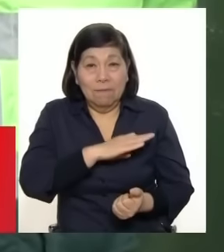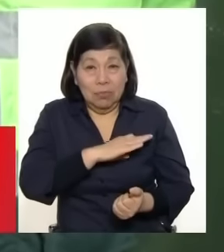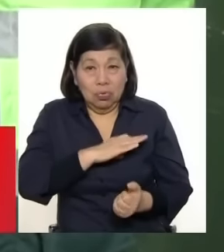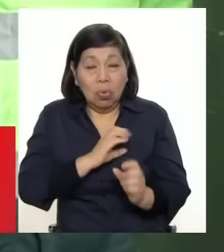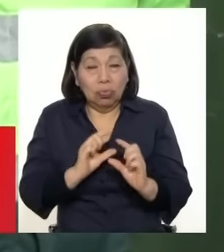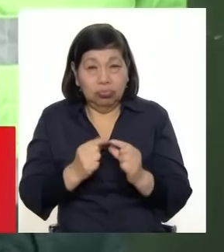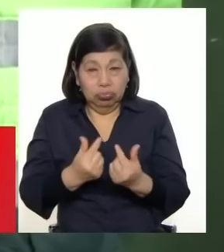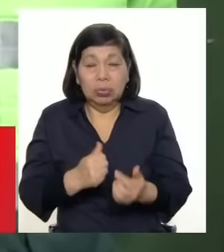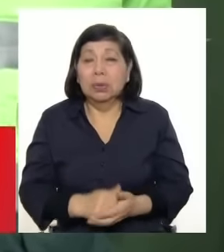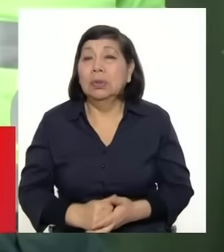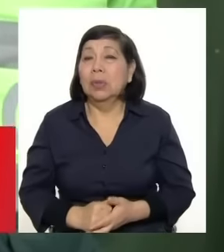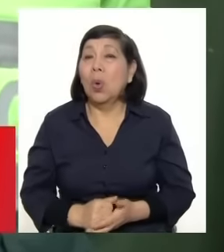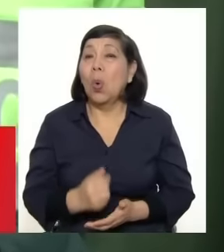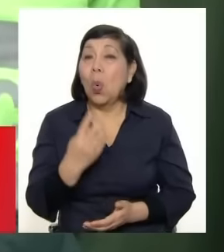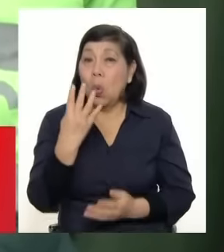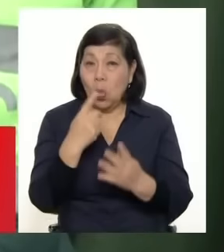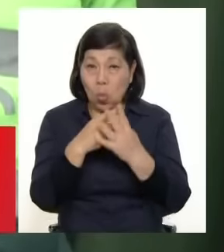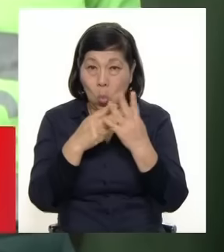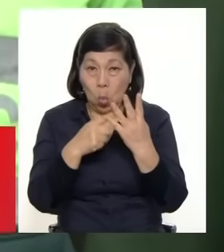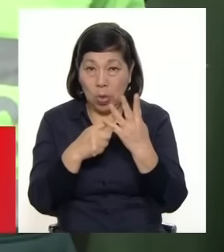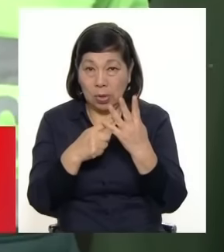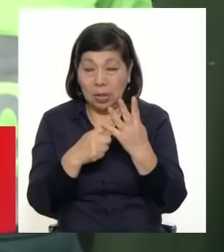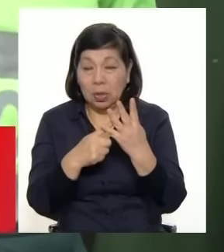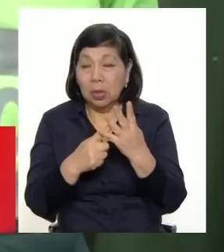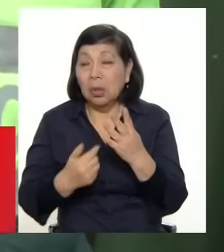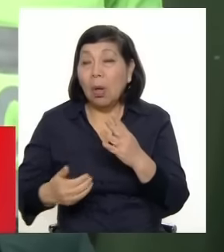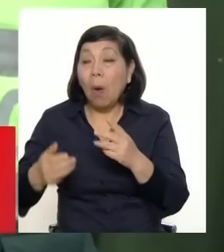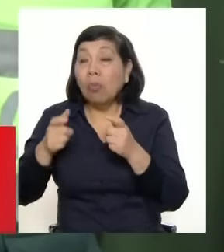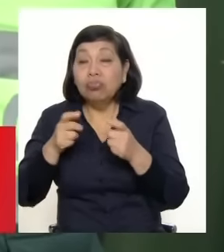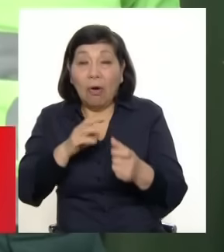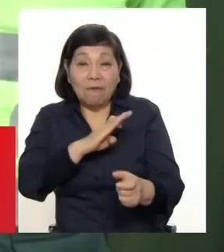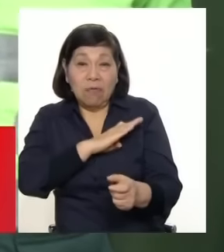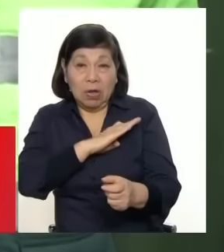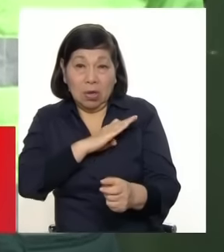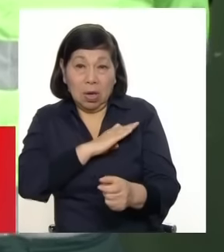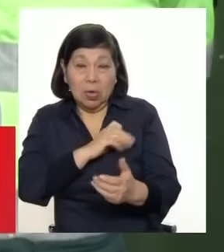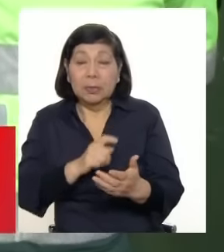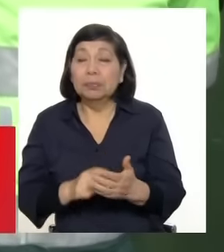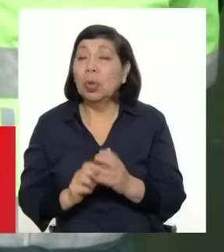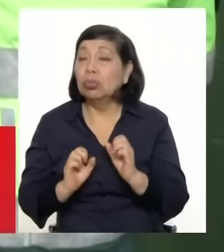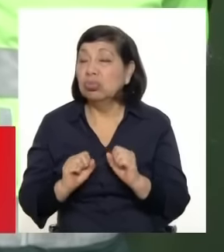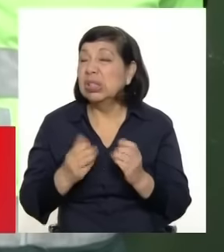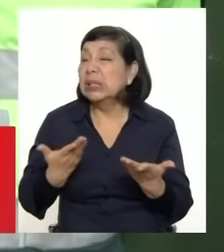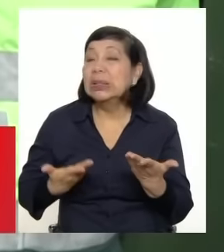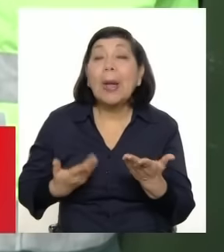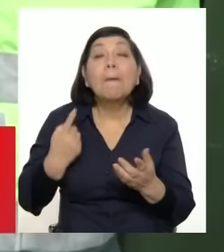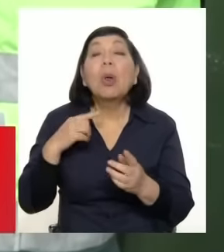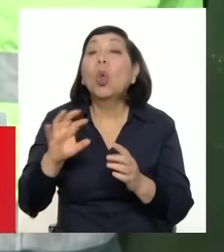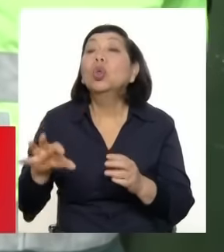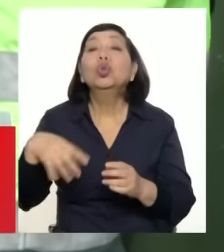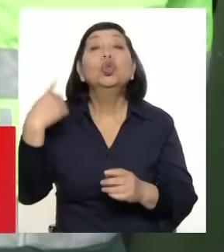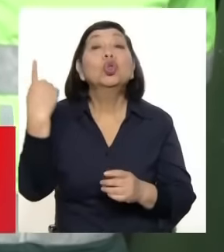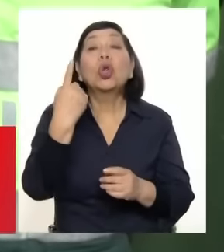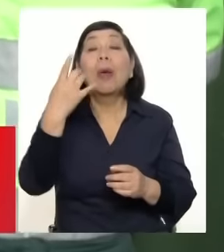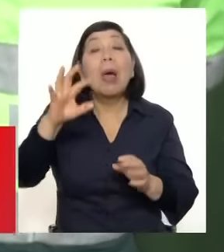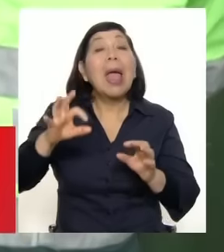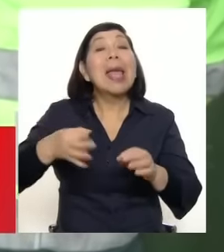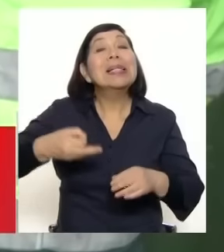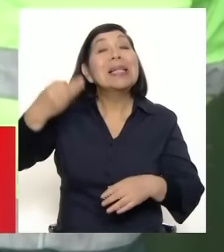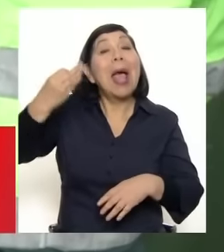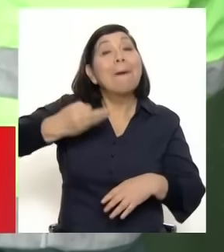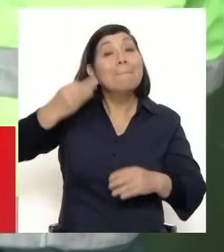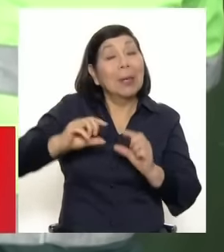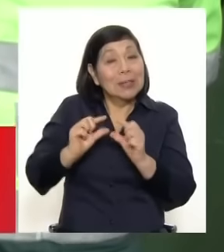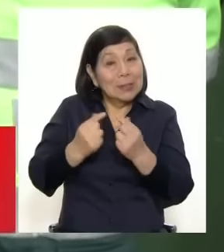esta conformación de estos cuatro fiscalías supraprovinciales o supranacionales que van a dedicarse exclusivamente las medidas limitativas,